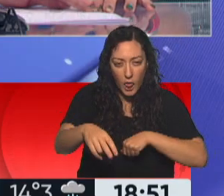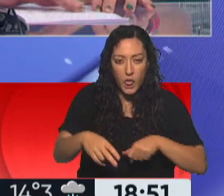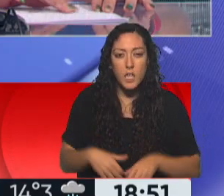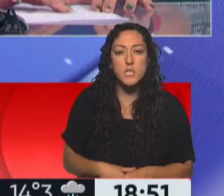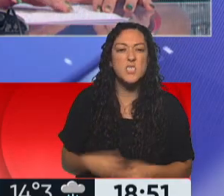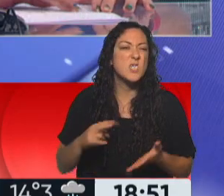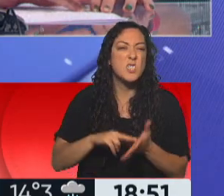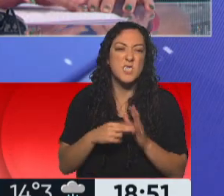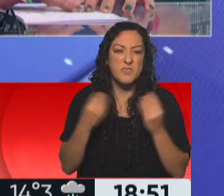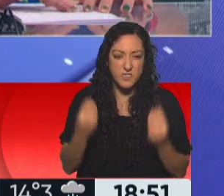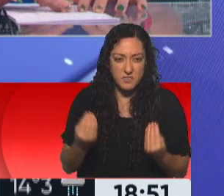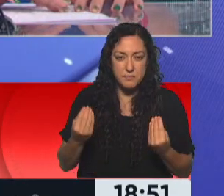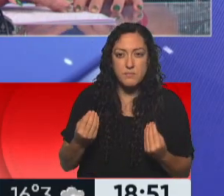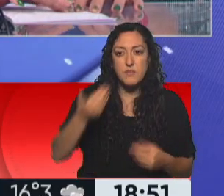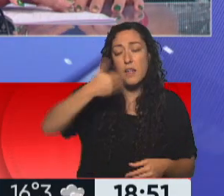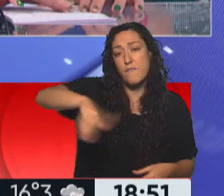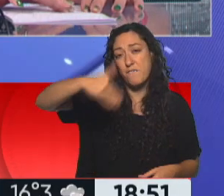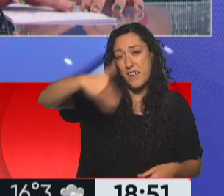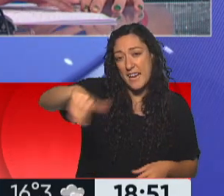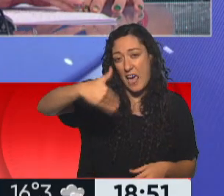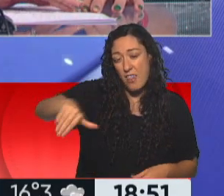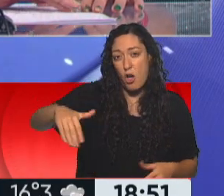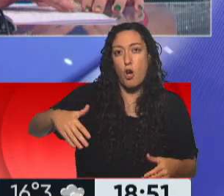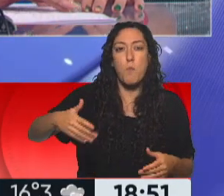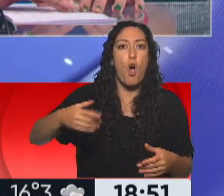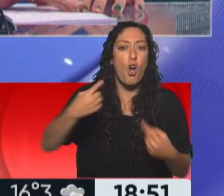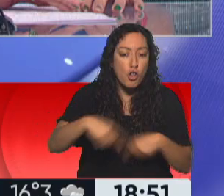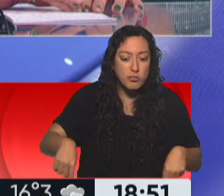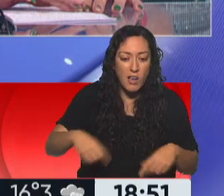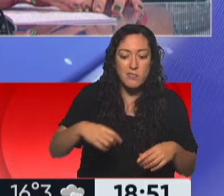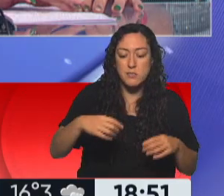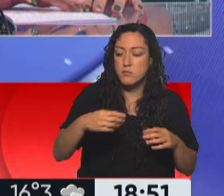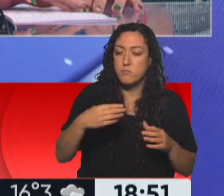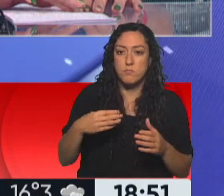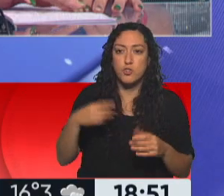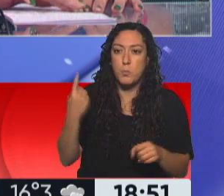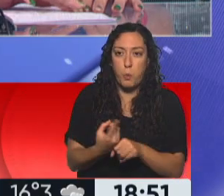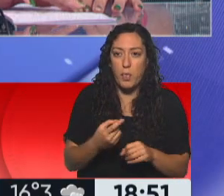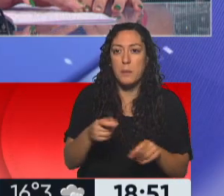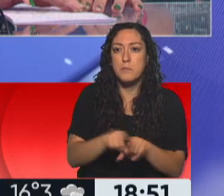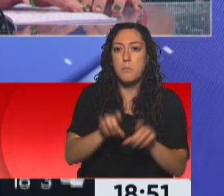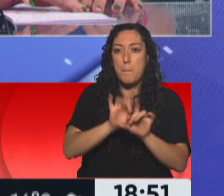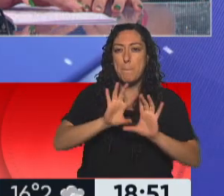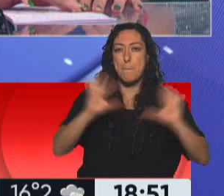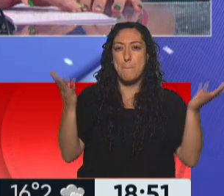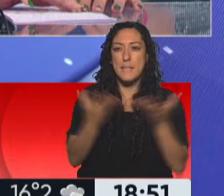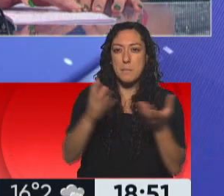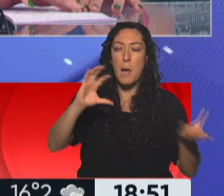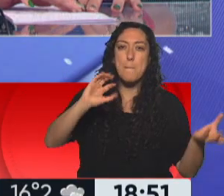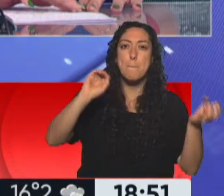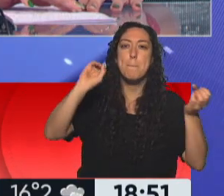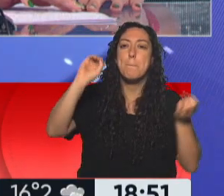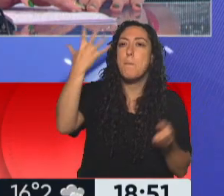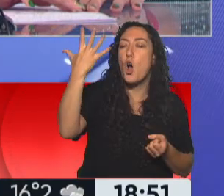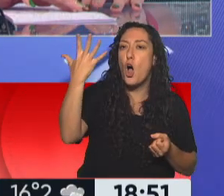hablamos de esto? De que las veredas no tienen que tener obstáculos. Viste, Pablo, que en la pandemia se puso de moda esto de las mesas en la vereda